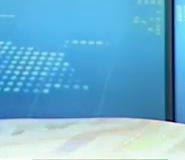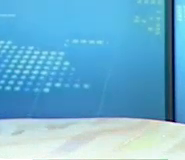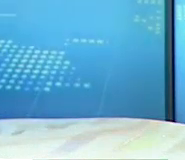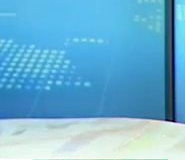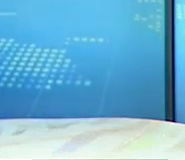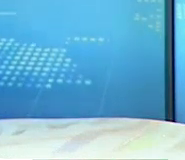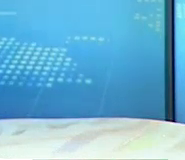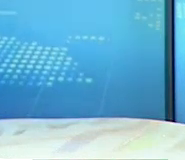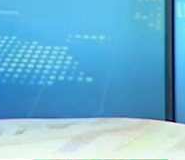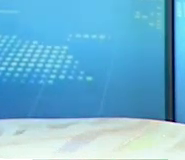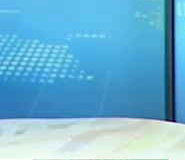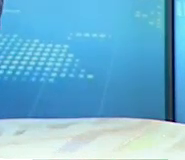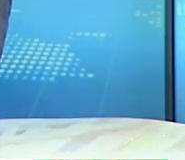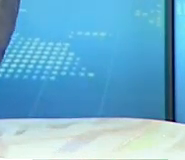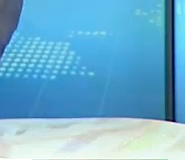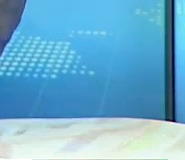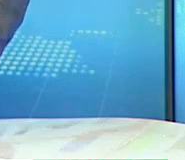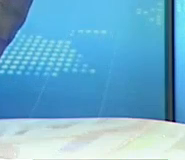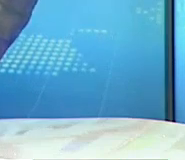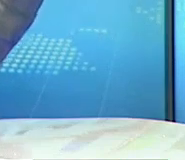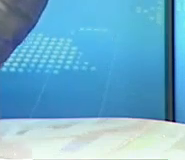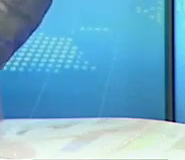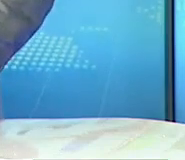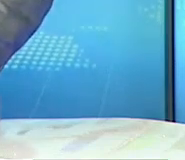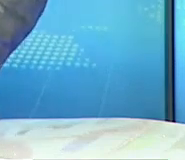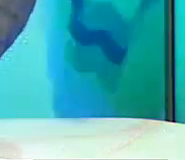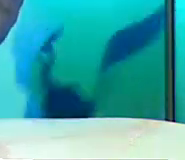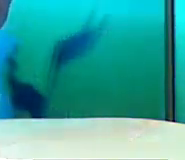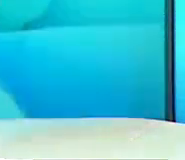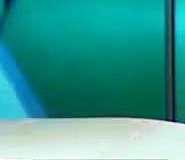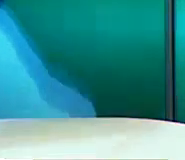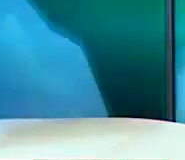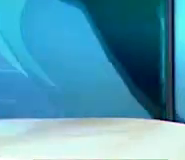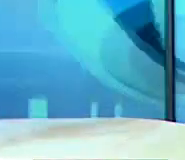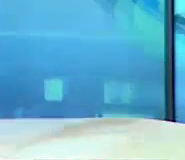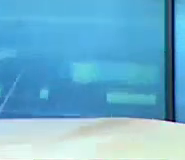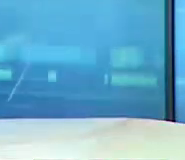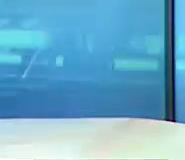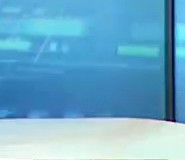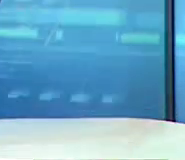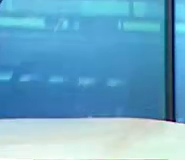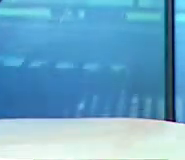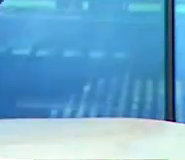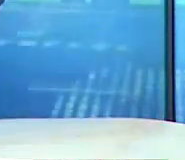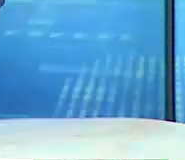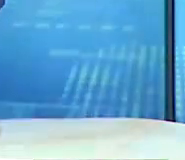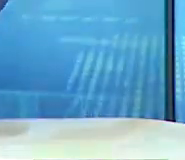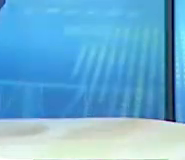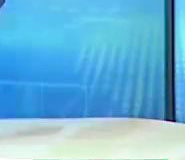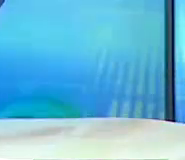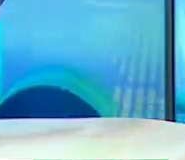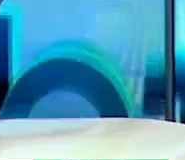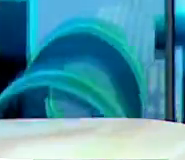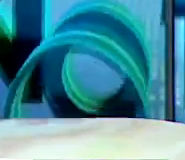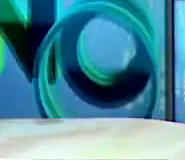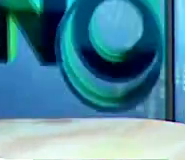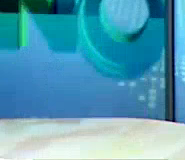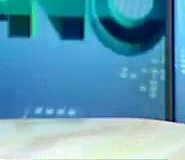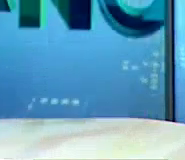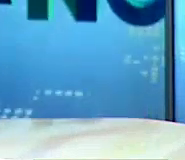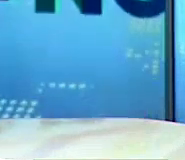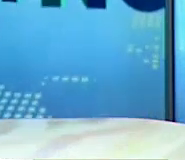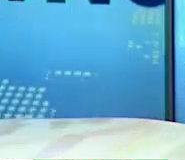Pucará. Luego de una persecución policial, se detuvo a tres supuestos autores del asalto.